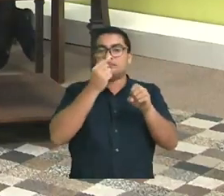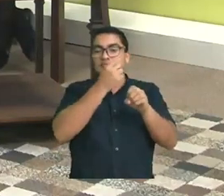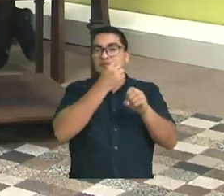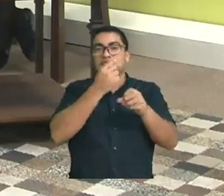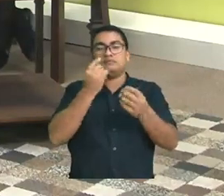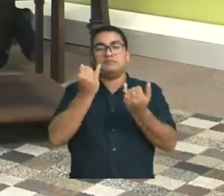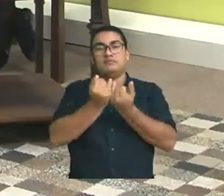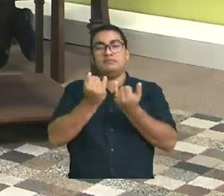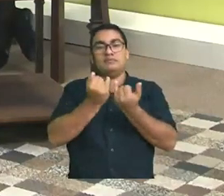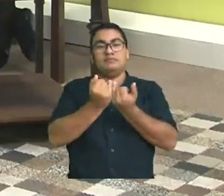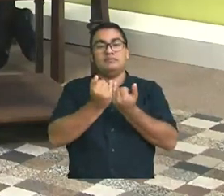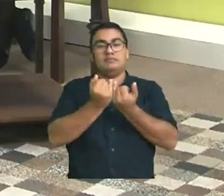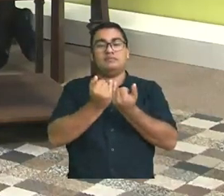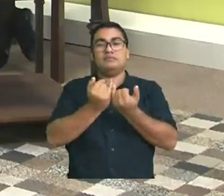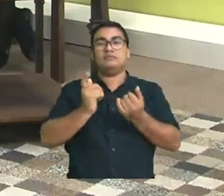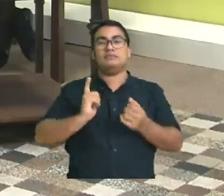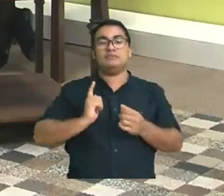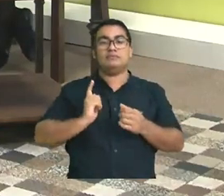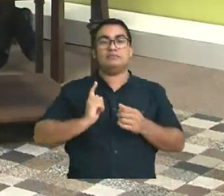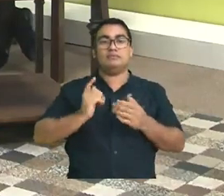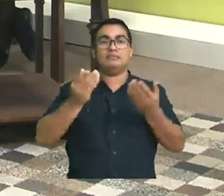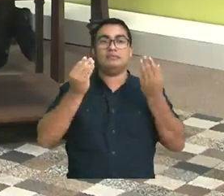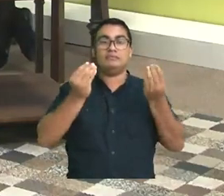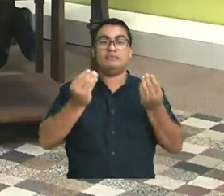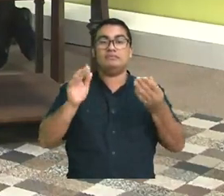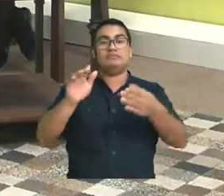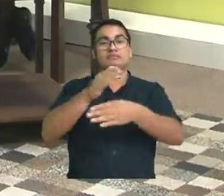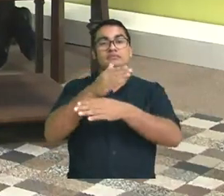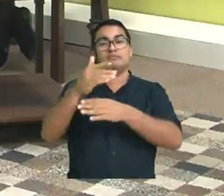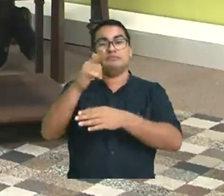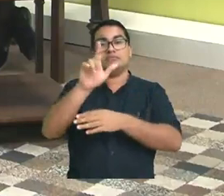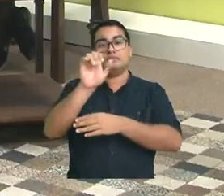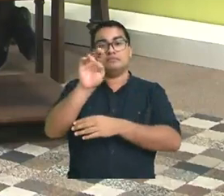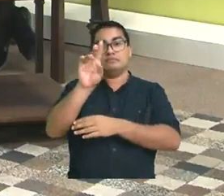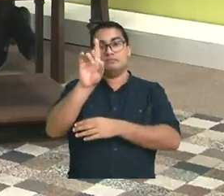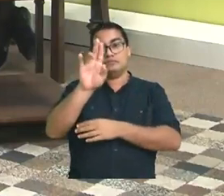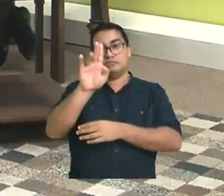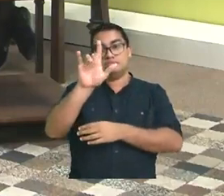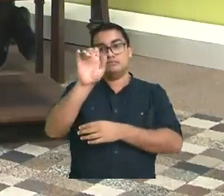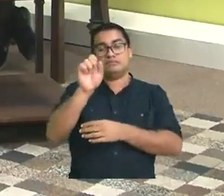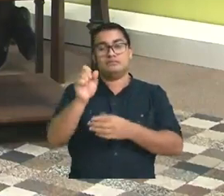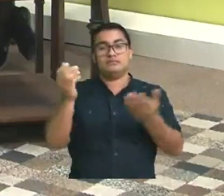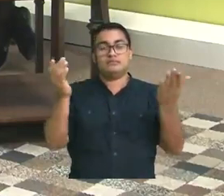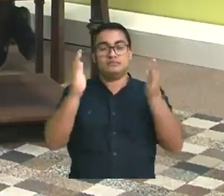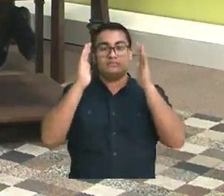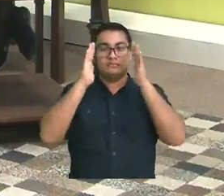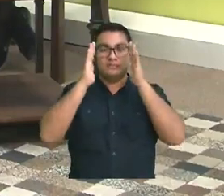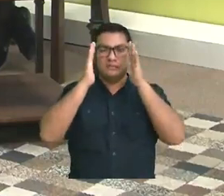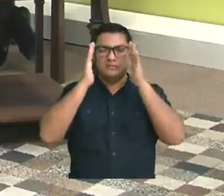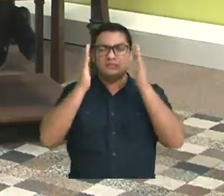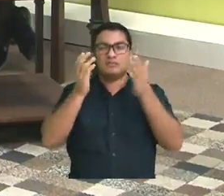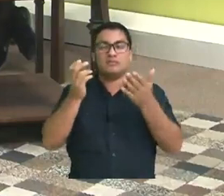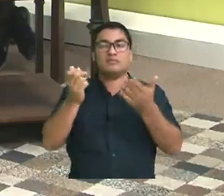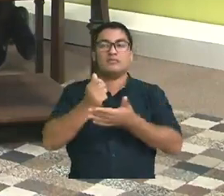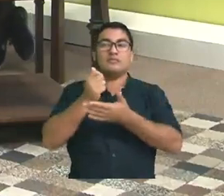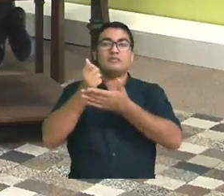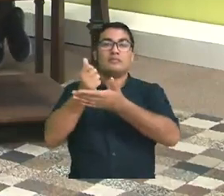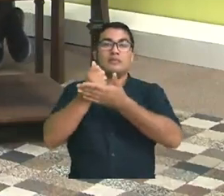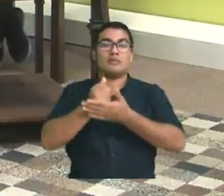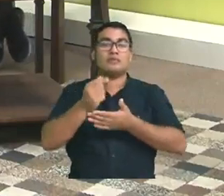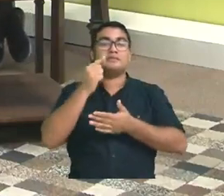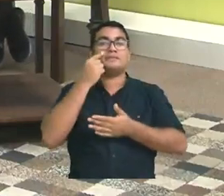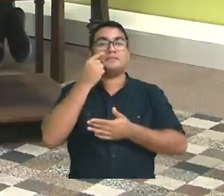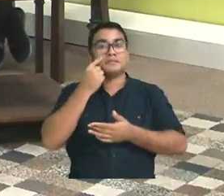y en los párpados tenemos muchas glándulas que se encargan de ayudar a la producción de la